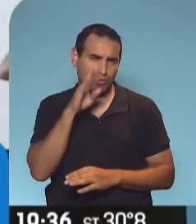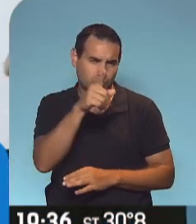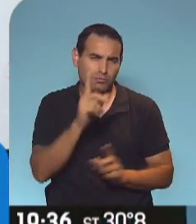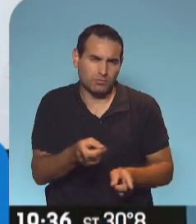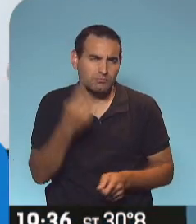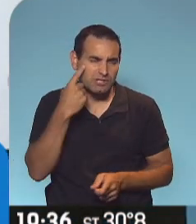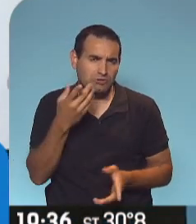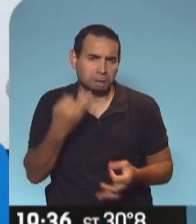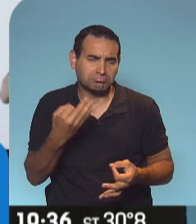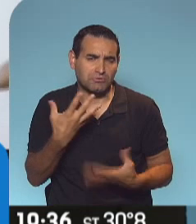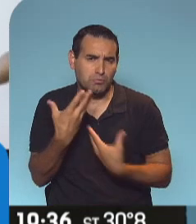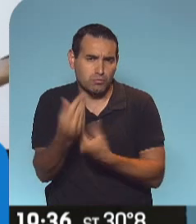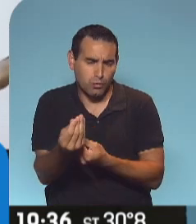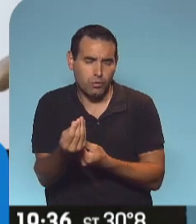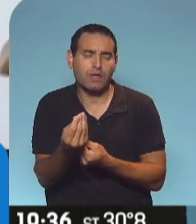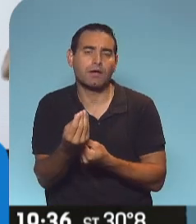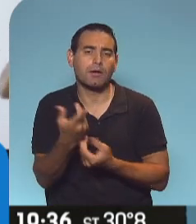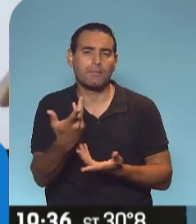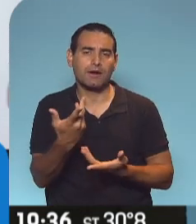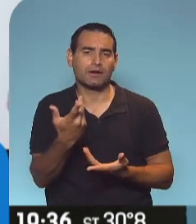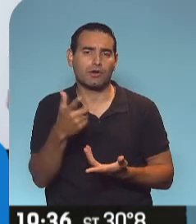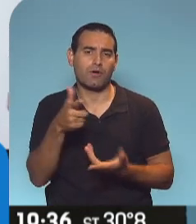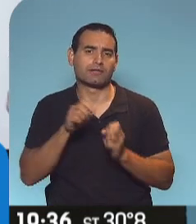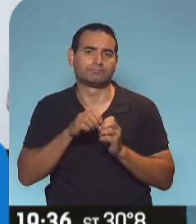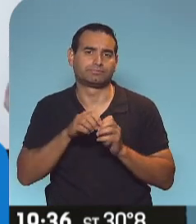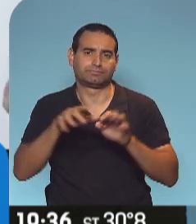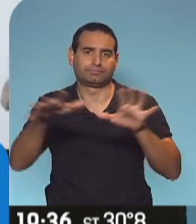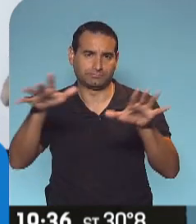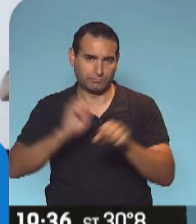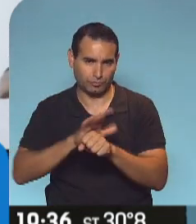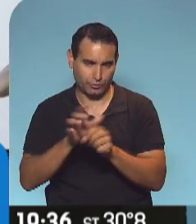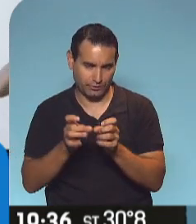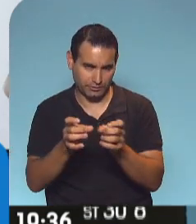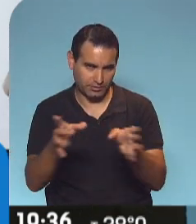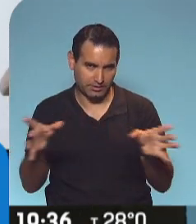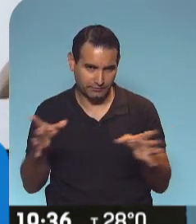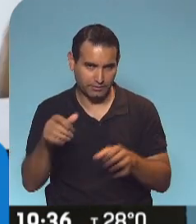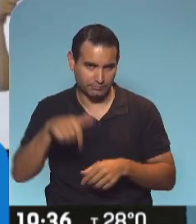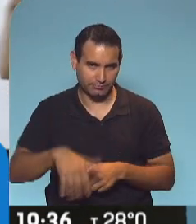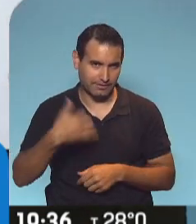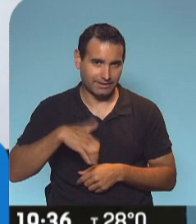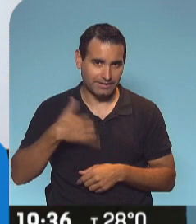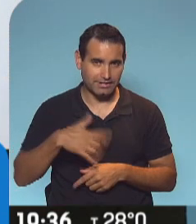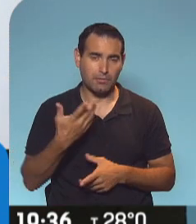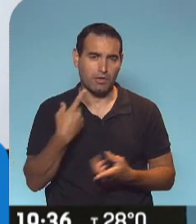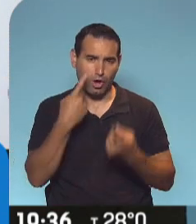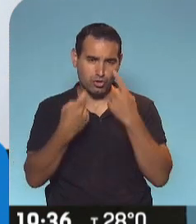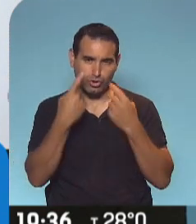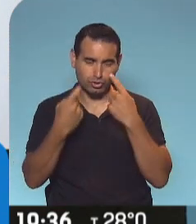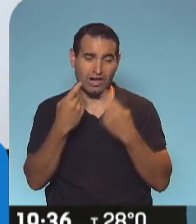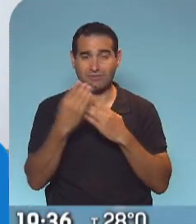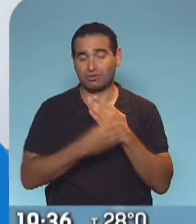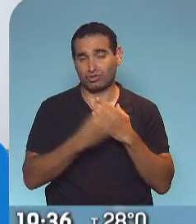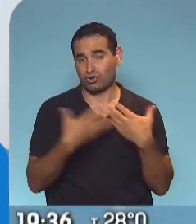colaborando de manera importante para que no haya una mayor propagación del virus en Argentina y podamos tener el control que el Ministerio de